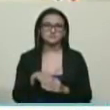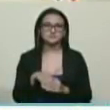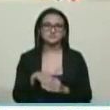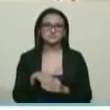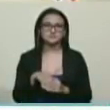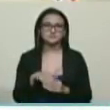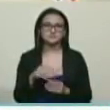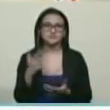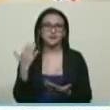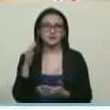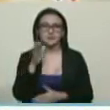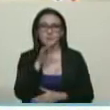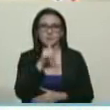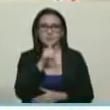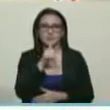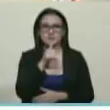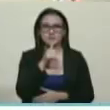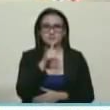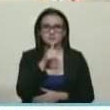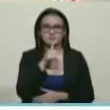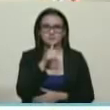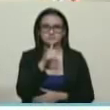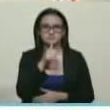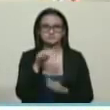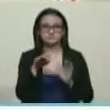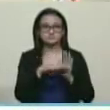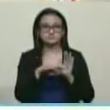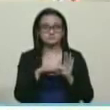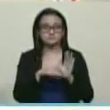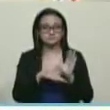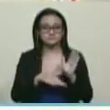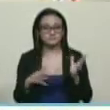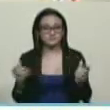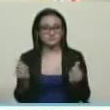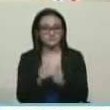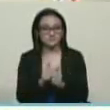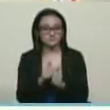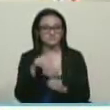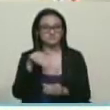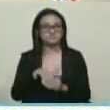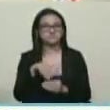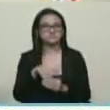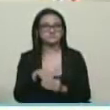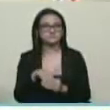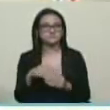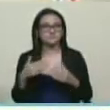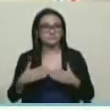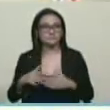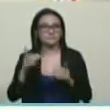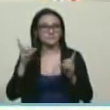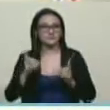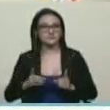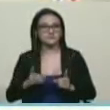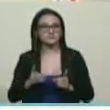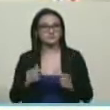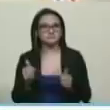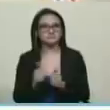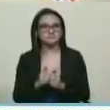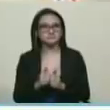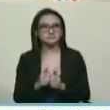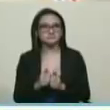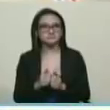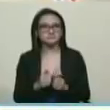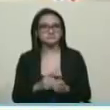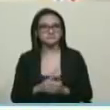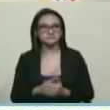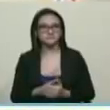no habíamos abierto el programa de acompañamiento electoral, pero esta vez decidimos abrirlo también, porque